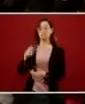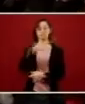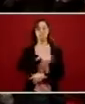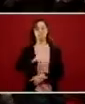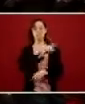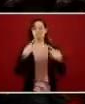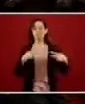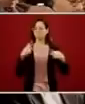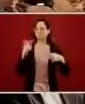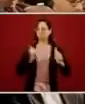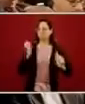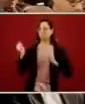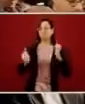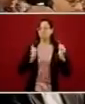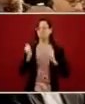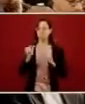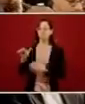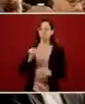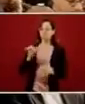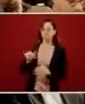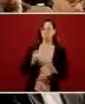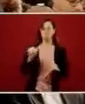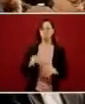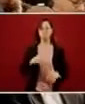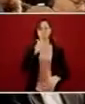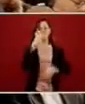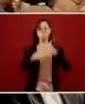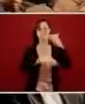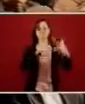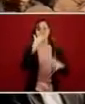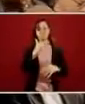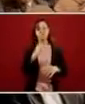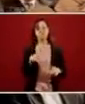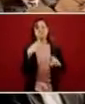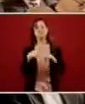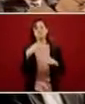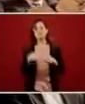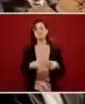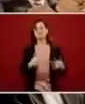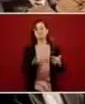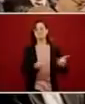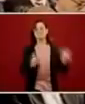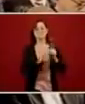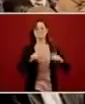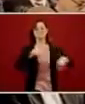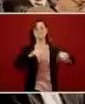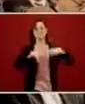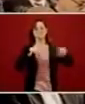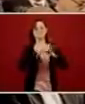que impacta en el fútbol, que tiene vínculos con los Panama Papers, que